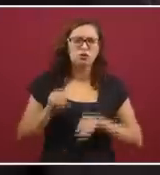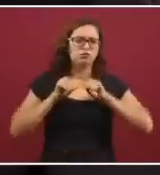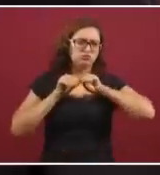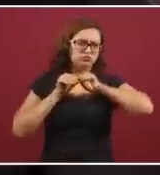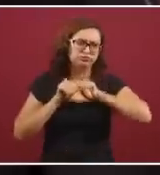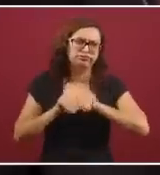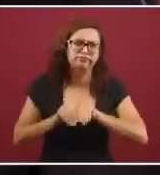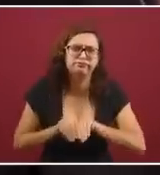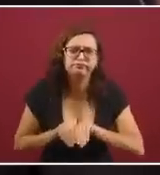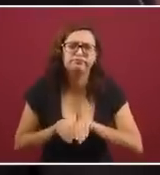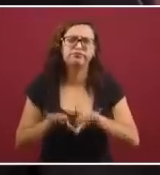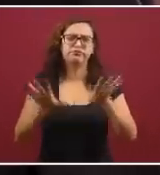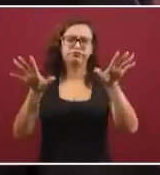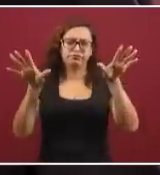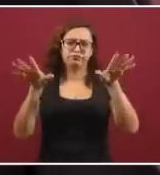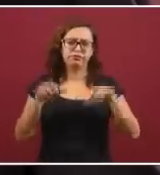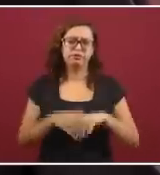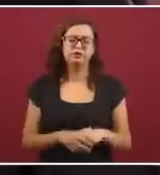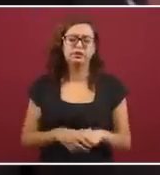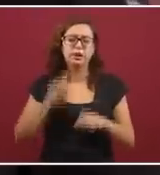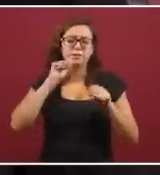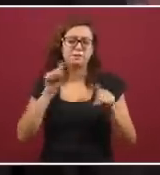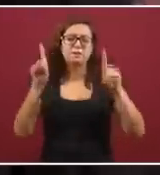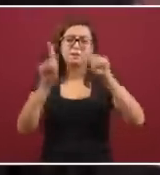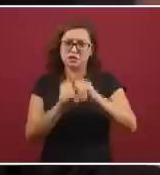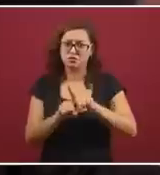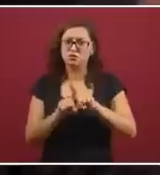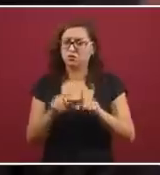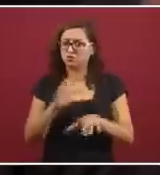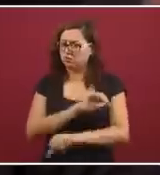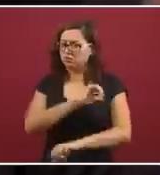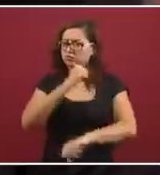este y hay mesas de información